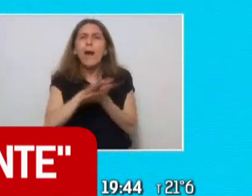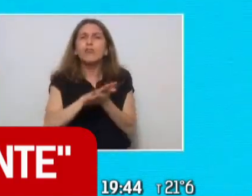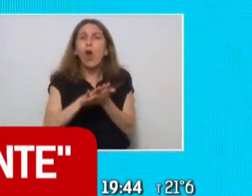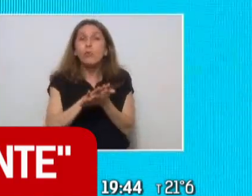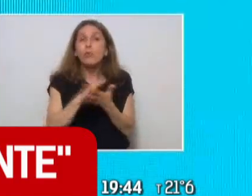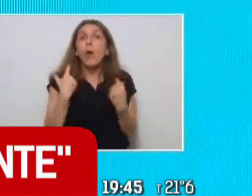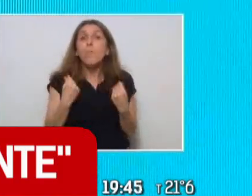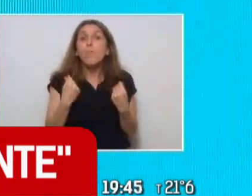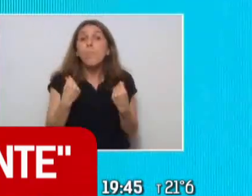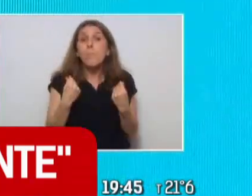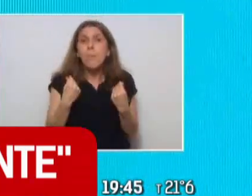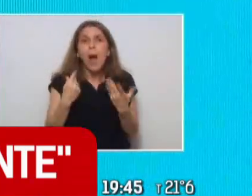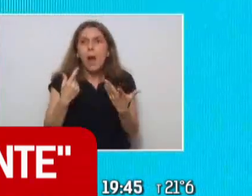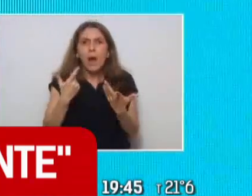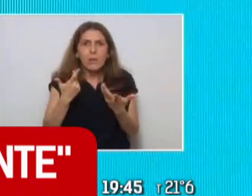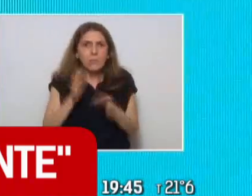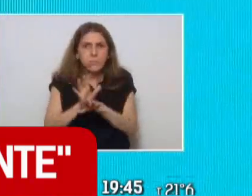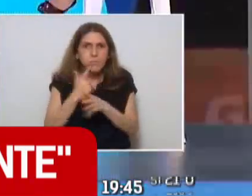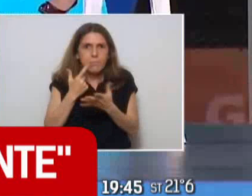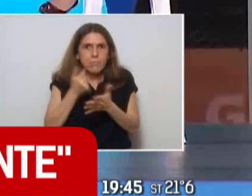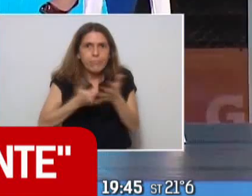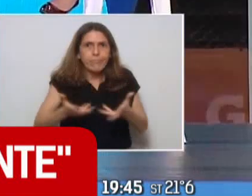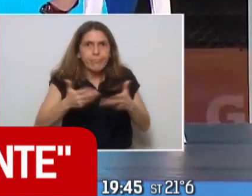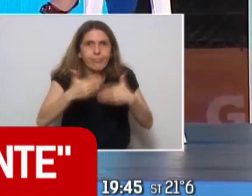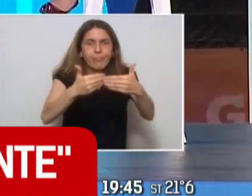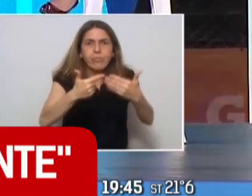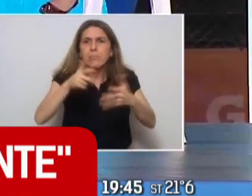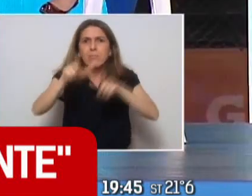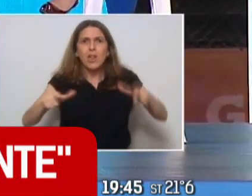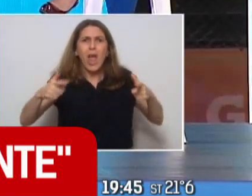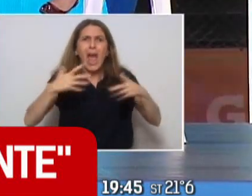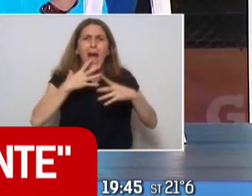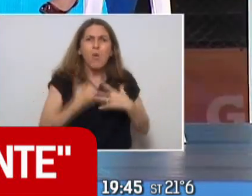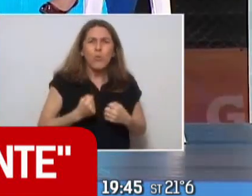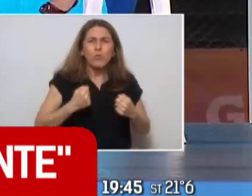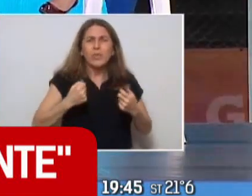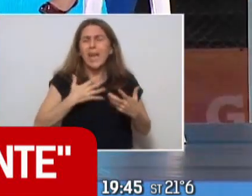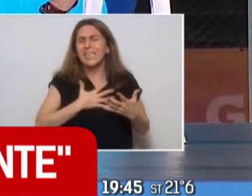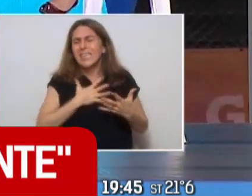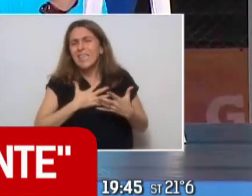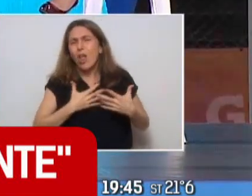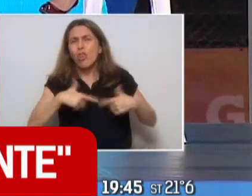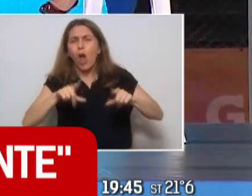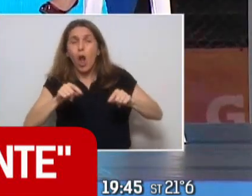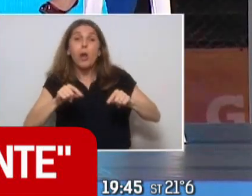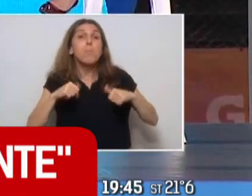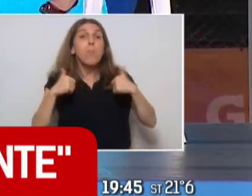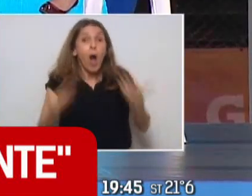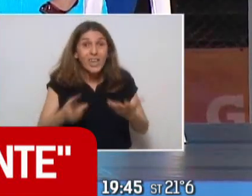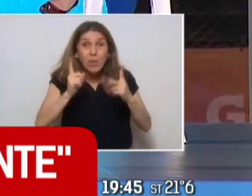para sobrellevar tanta angustia, tanto malestar, tanto dolor. Por eso somos